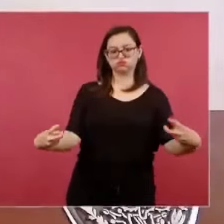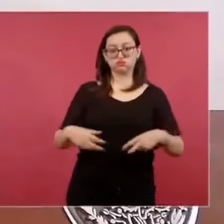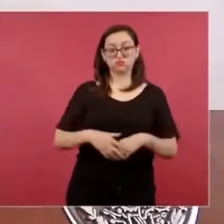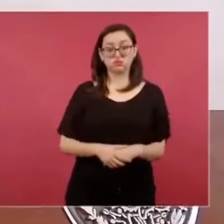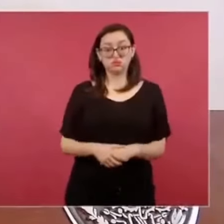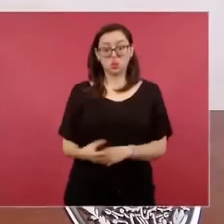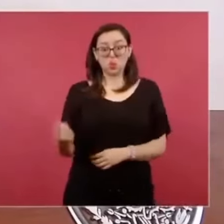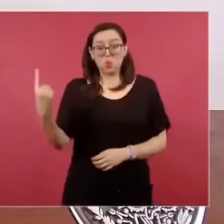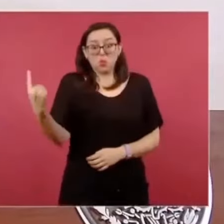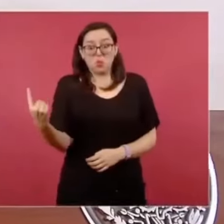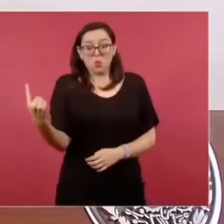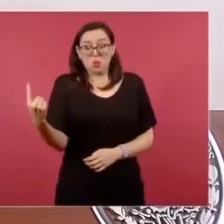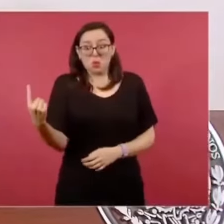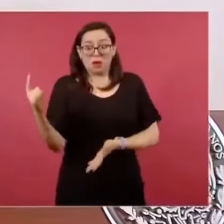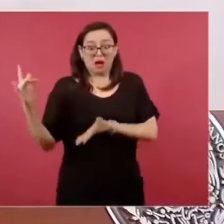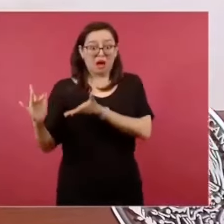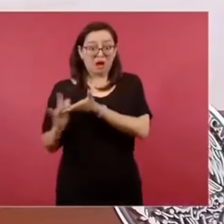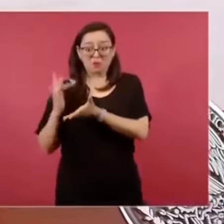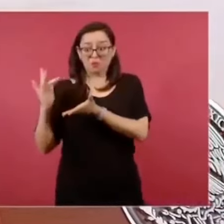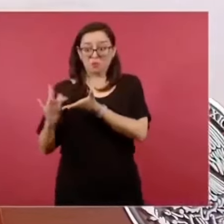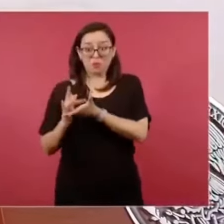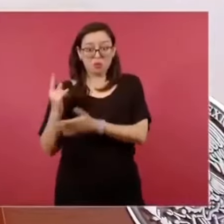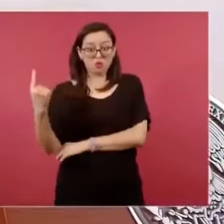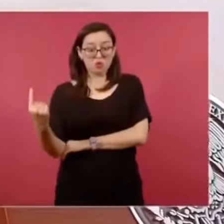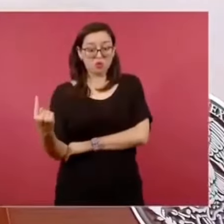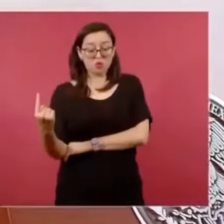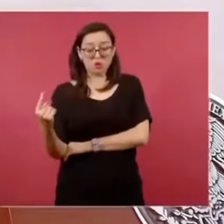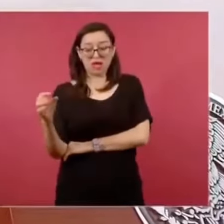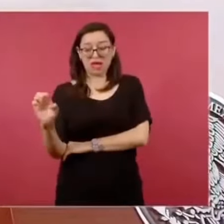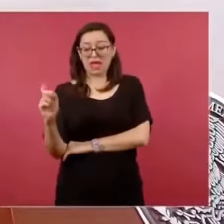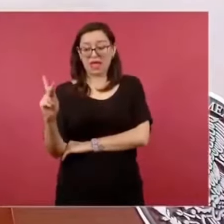Epigmenio, que celebro porque